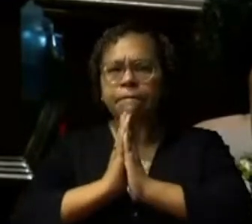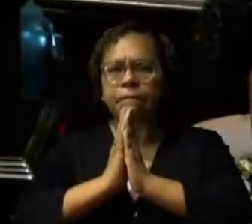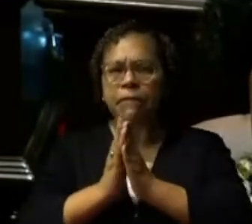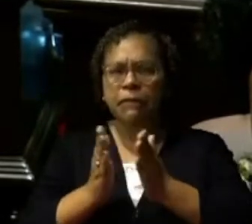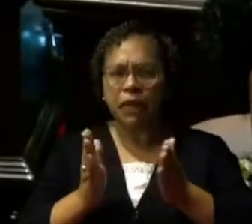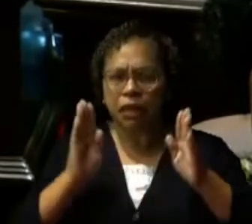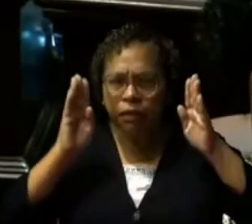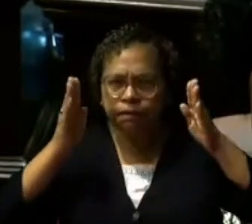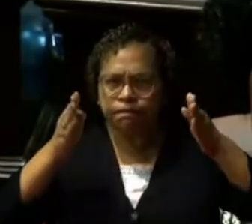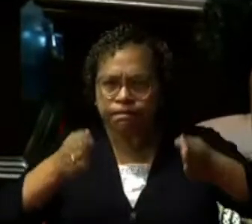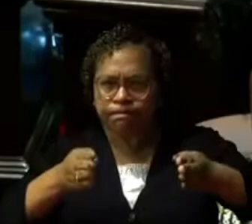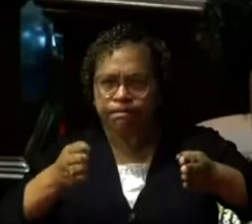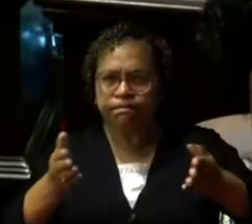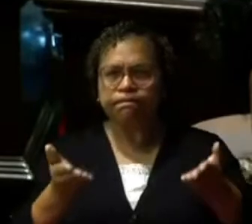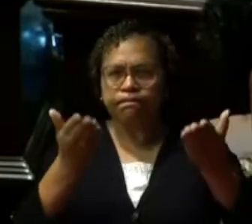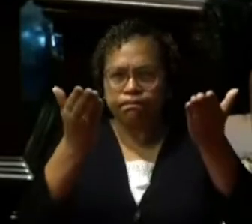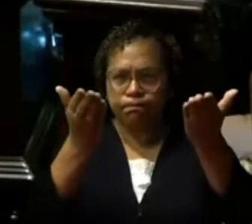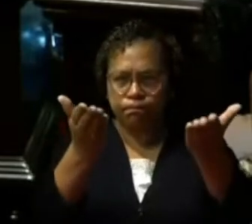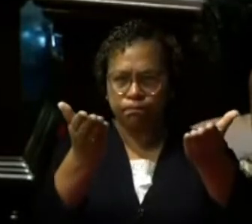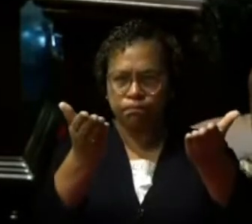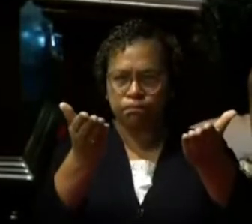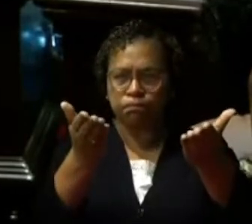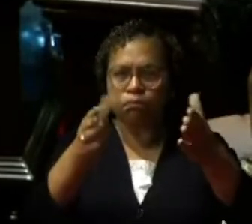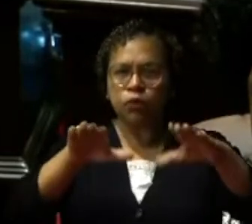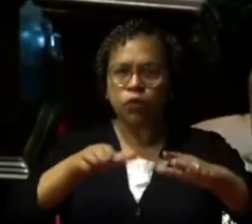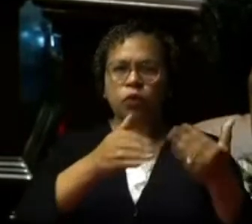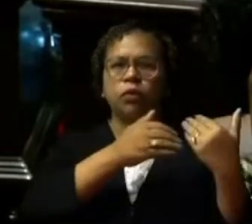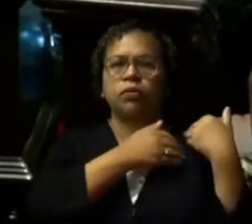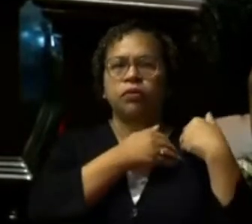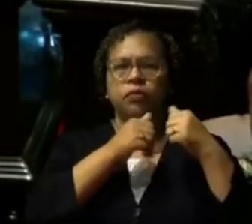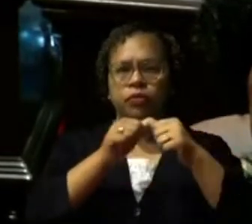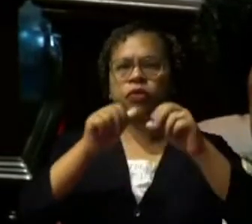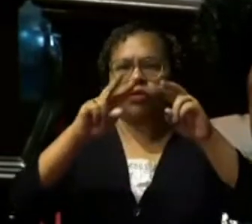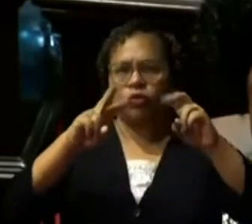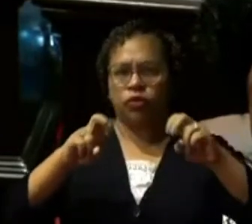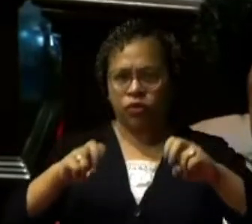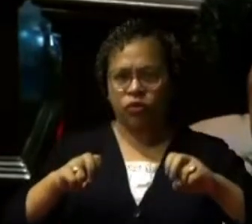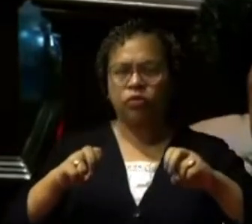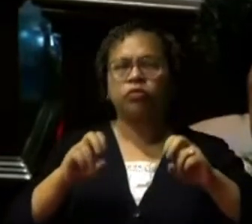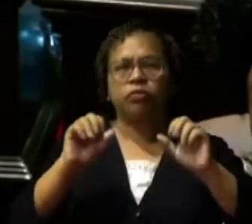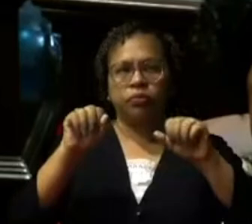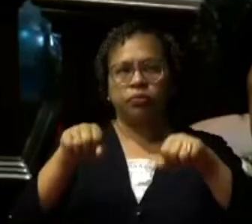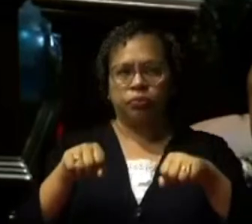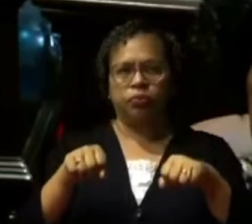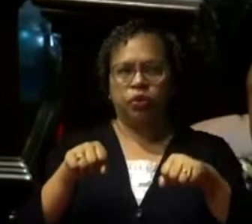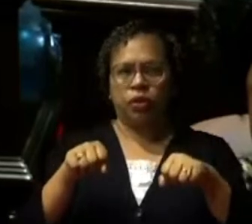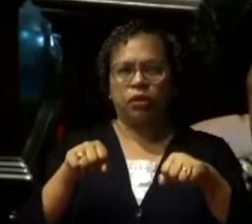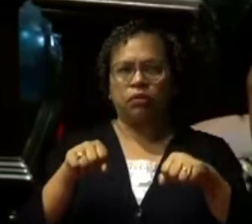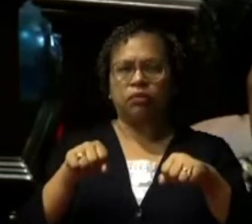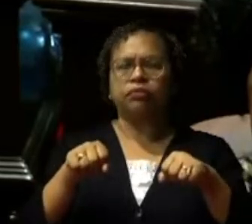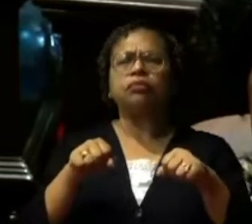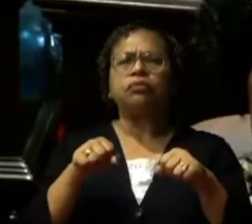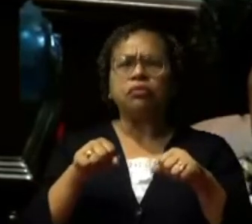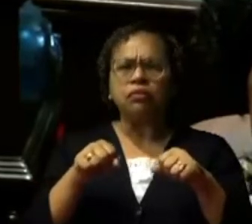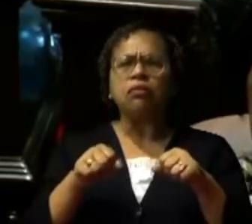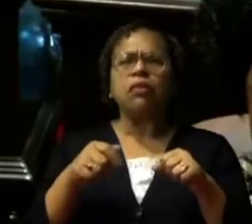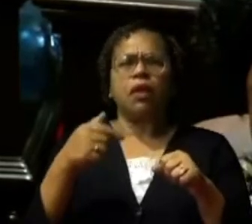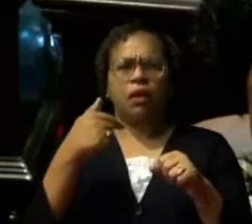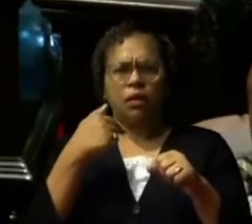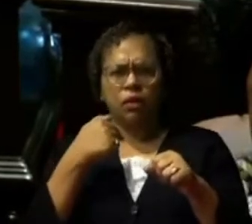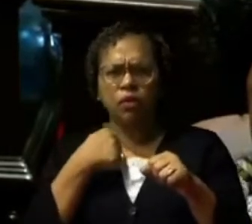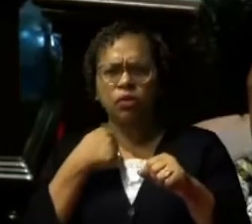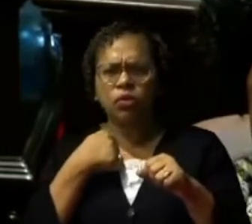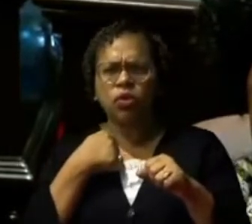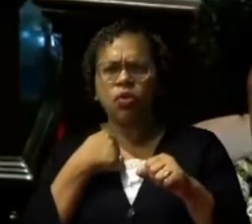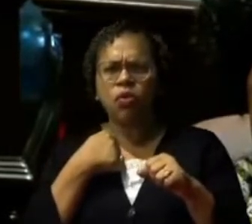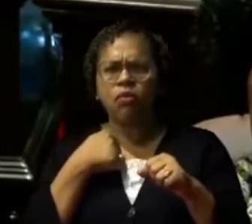comisión. Y la motivación de este proyecto vino precisamente, presidente, a raíz de una declaración suya en la prensa.